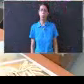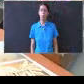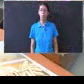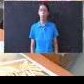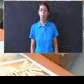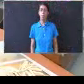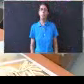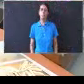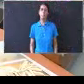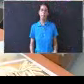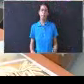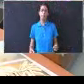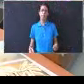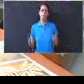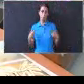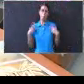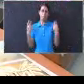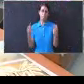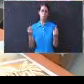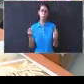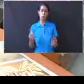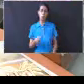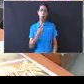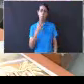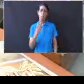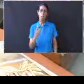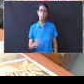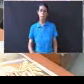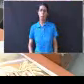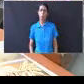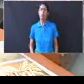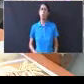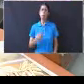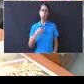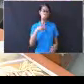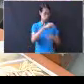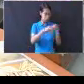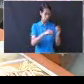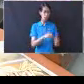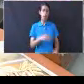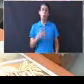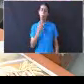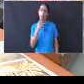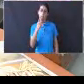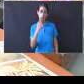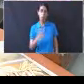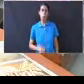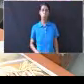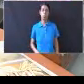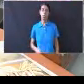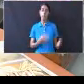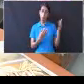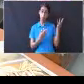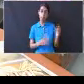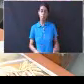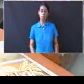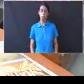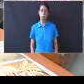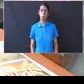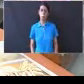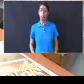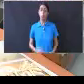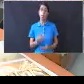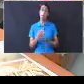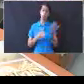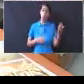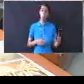Se envalentonó. Y el muchacho ahí, pero perdón, se lo cambio. No, no, no, no, no. Váese aquí. Y se fue de ahí, pero le fue a hablar al